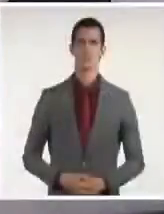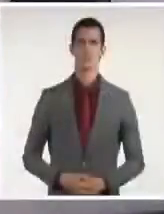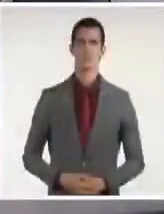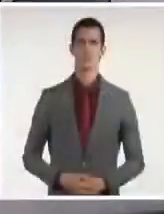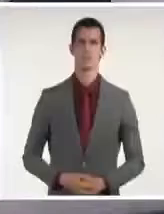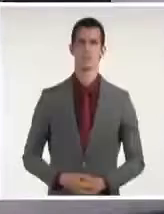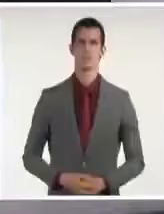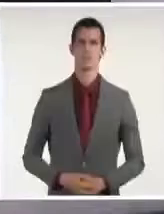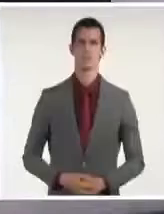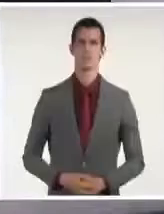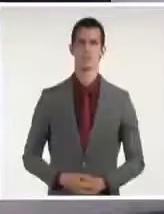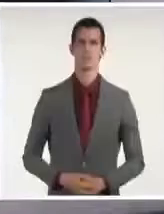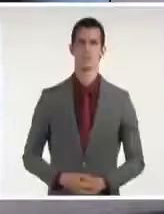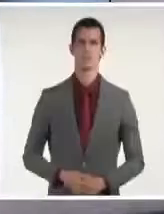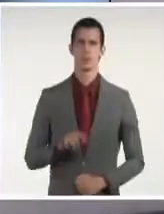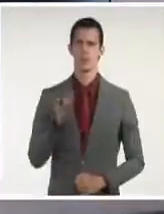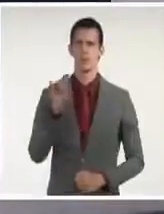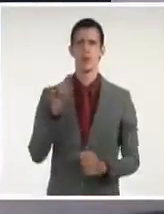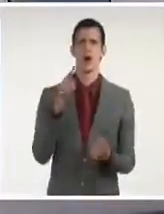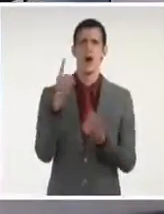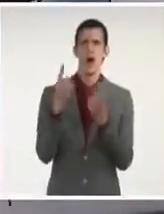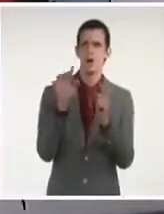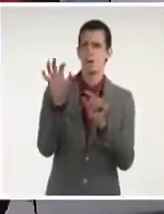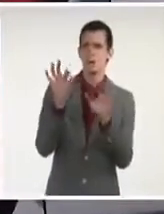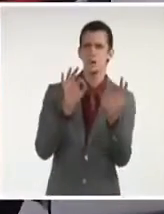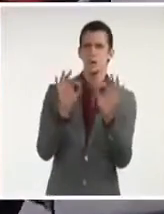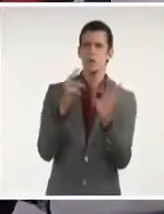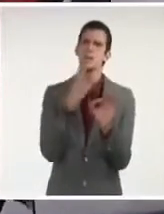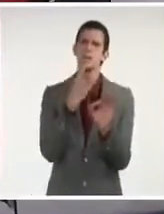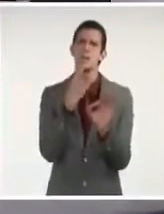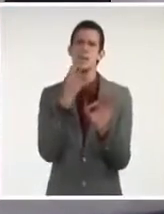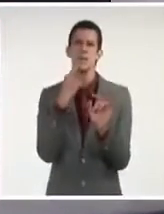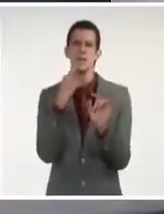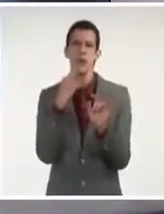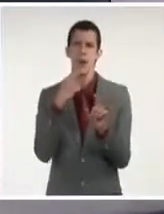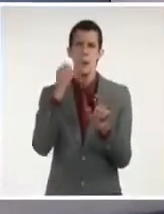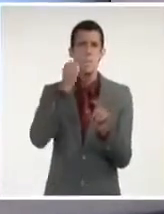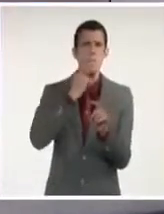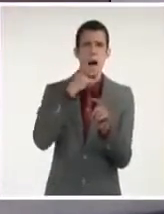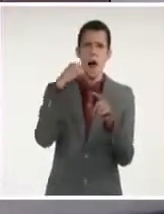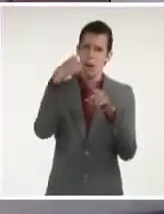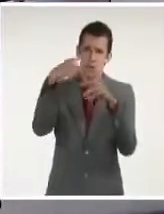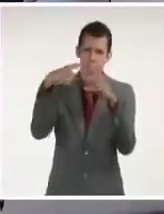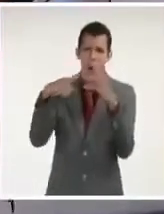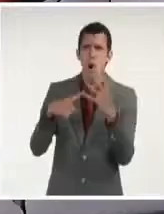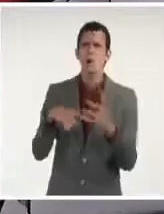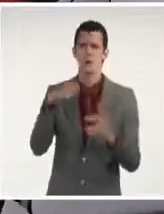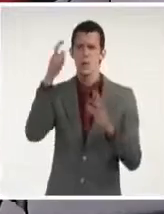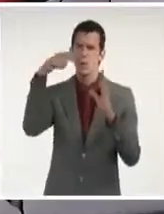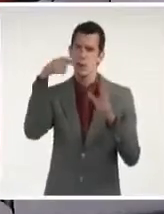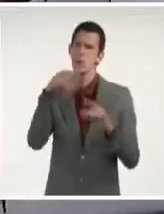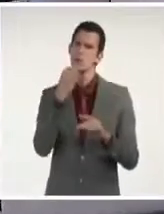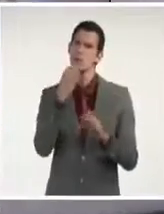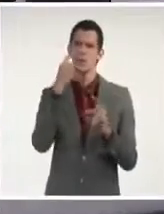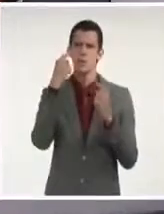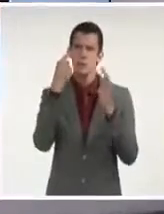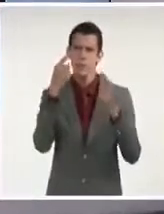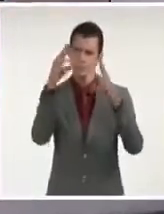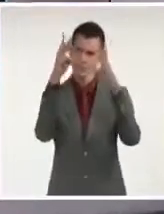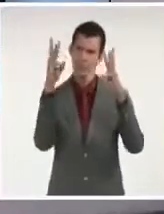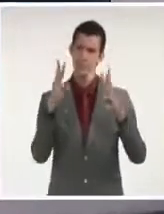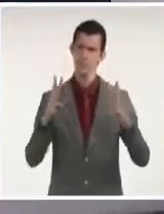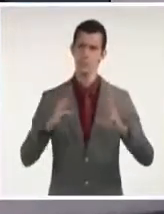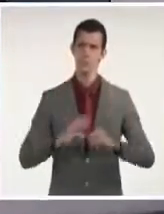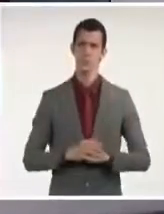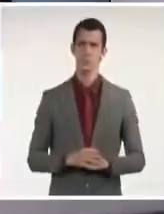Esta es una selección de imágenes que han estado circulando por las redes sociales. Si usted ha tenido la posibilidad, dentro de las limitaciones